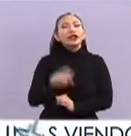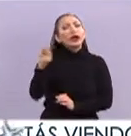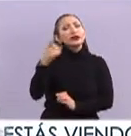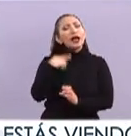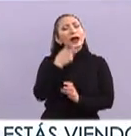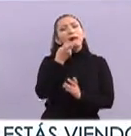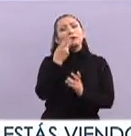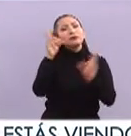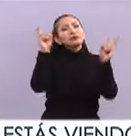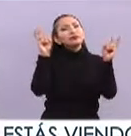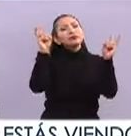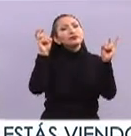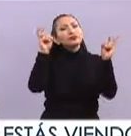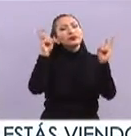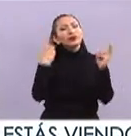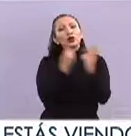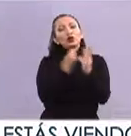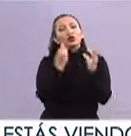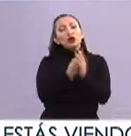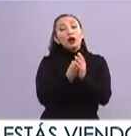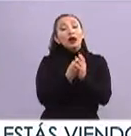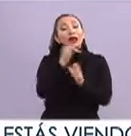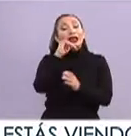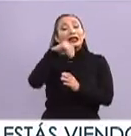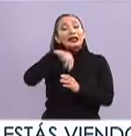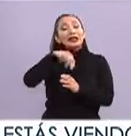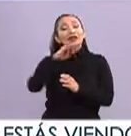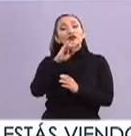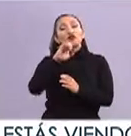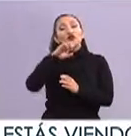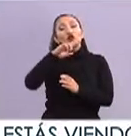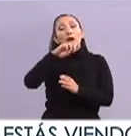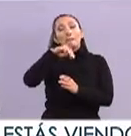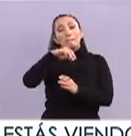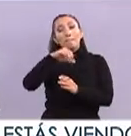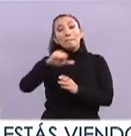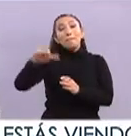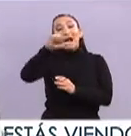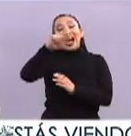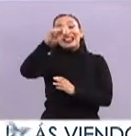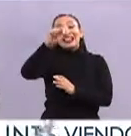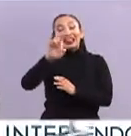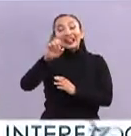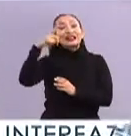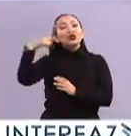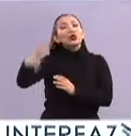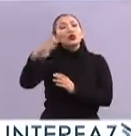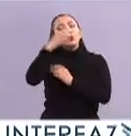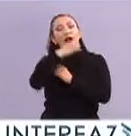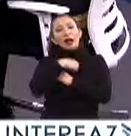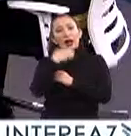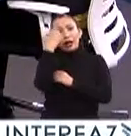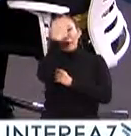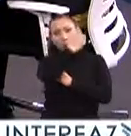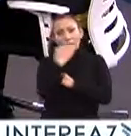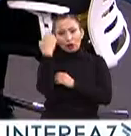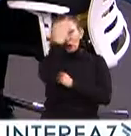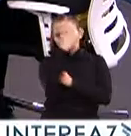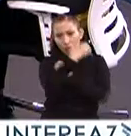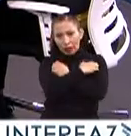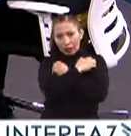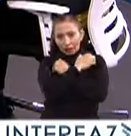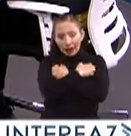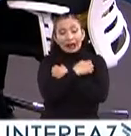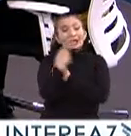que viene a platicarnos del MOOC. Infórmate de la evaluación educativa y su difusión. Infórmate de la